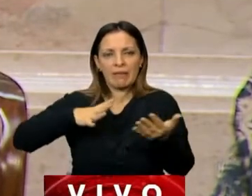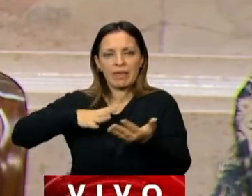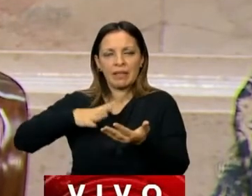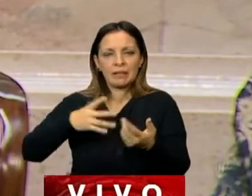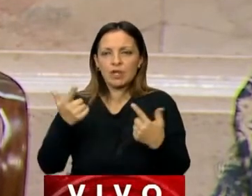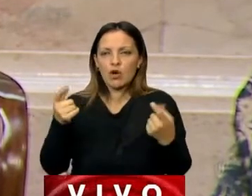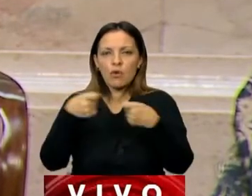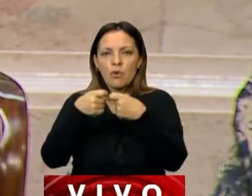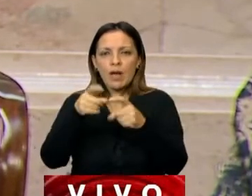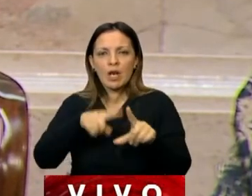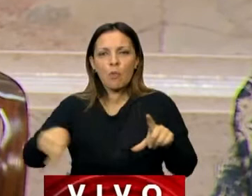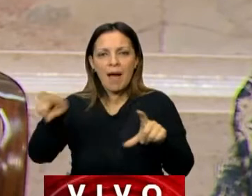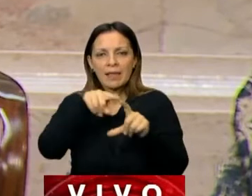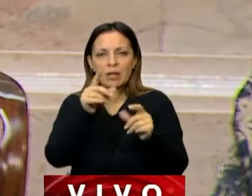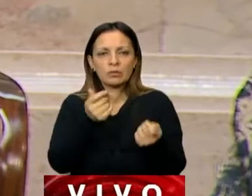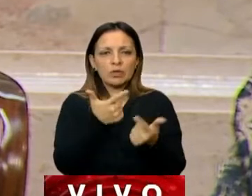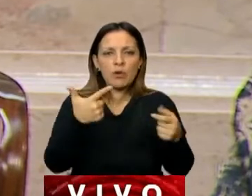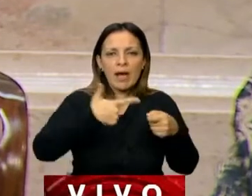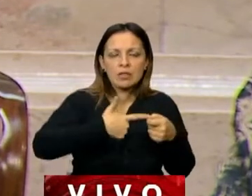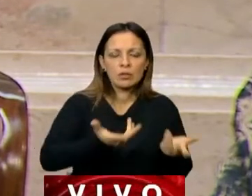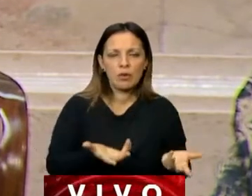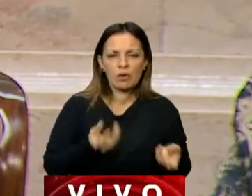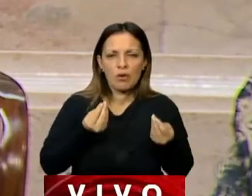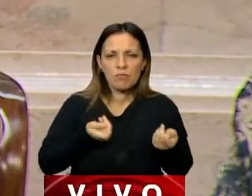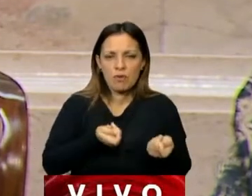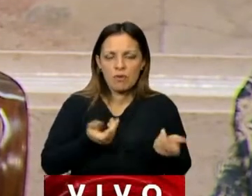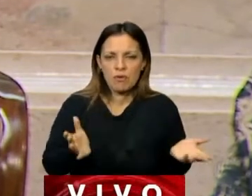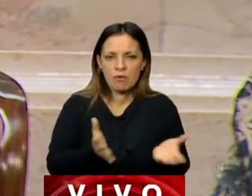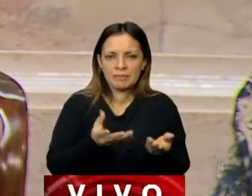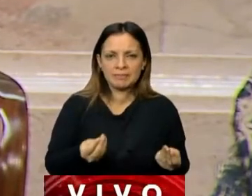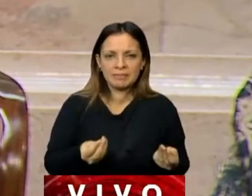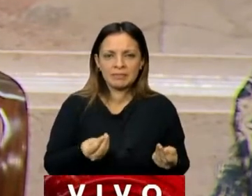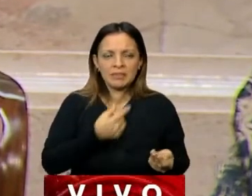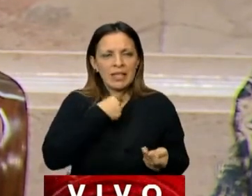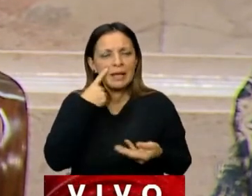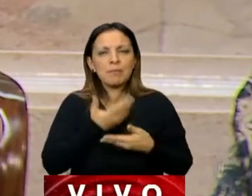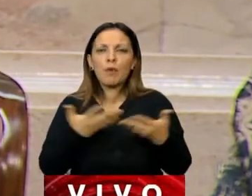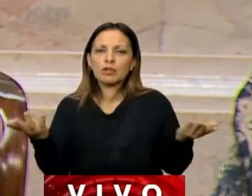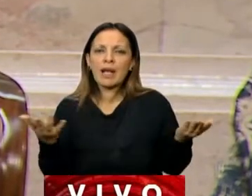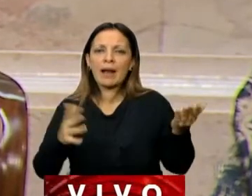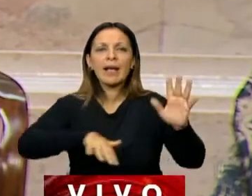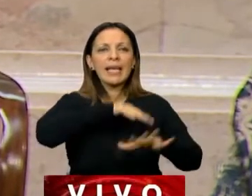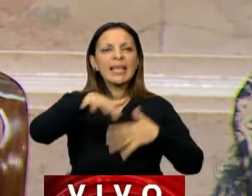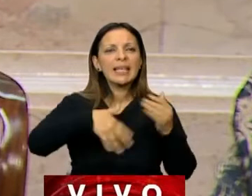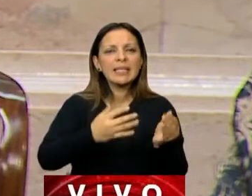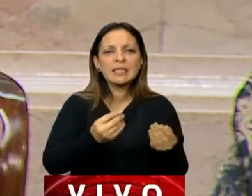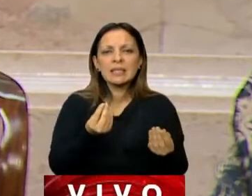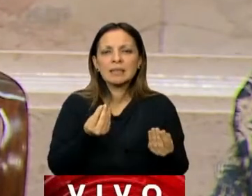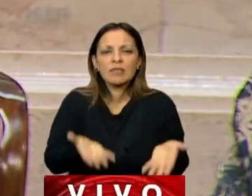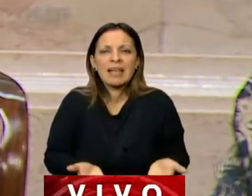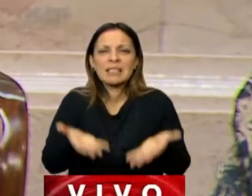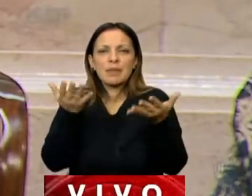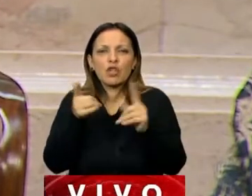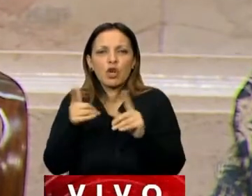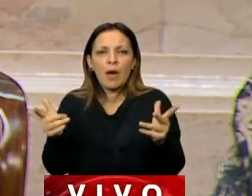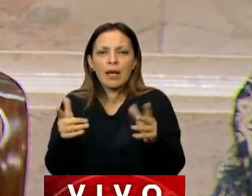tenemos neumáticos, no hay gasoil y nos quieren hacer creer que existe una crisis de crecimiento, que estamos en un país